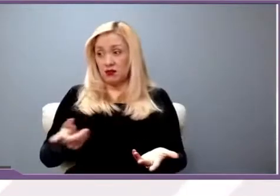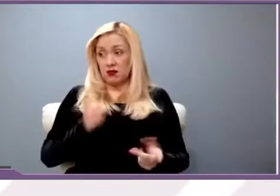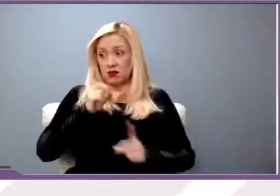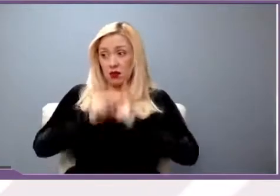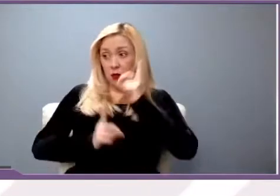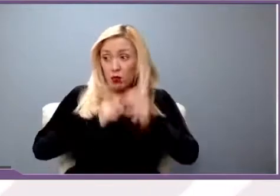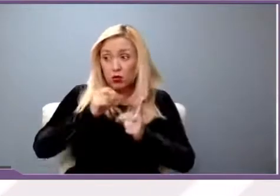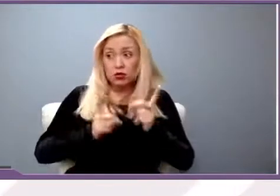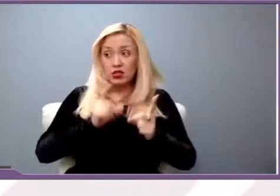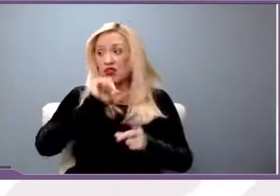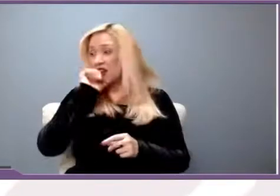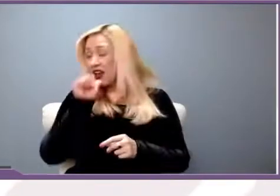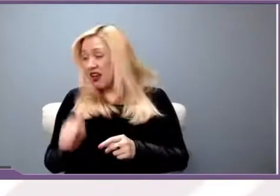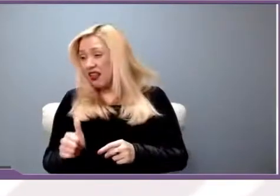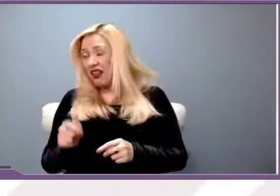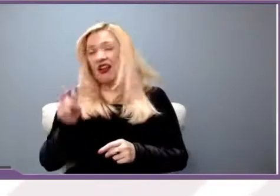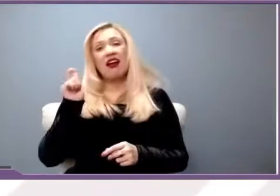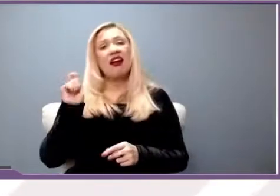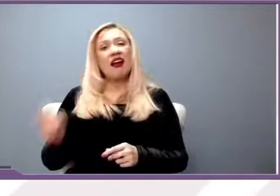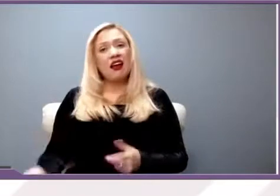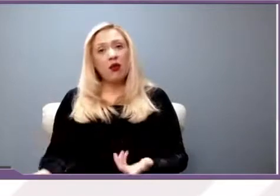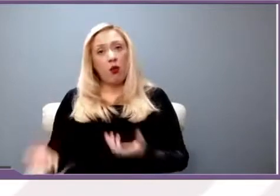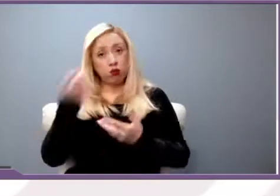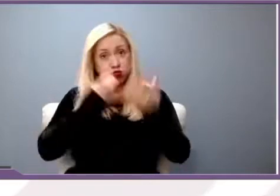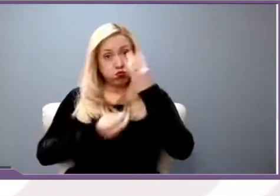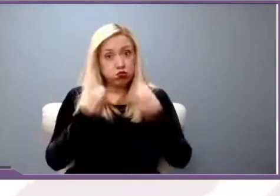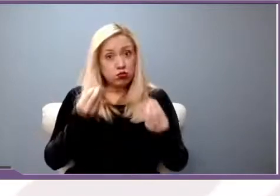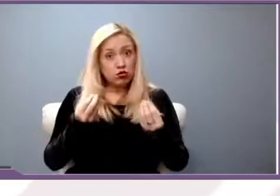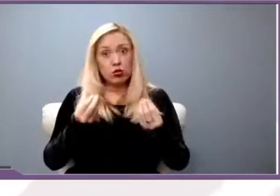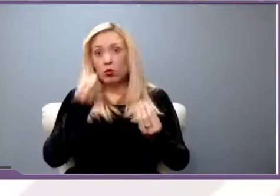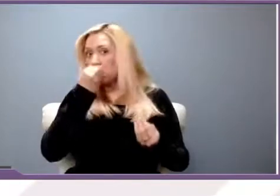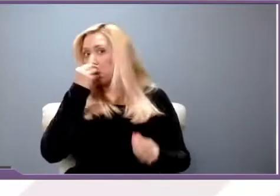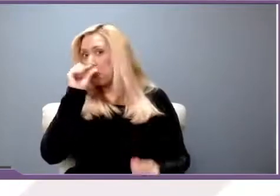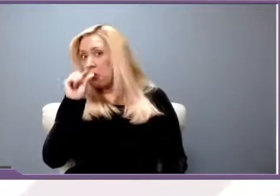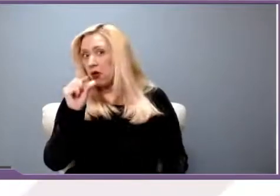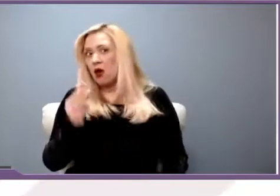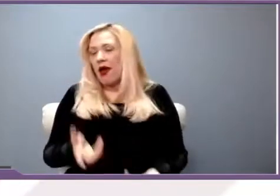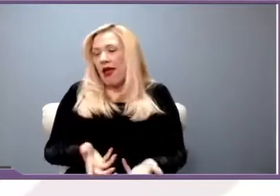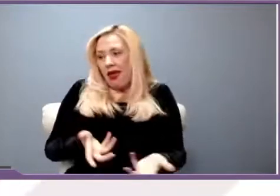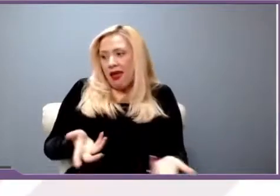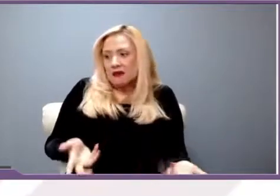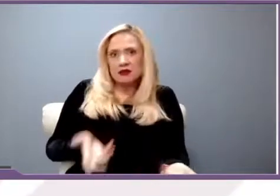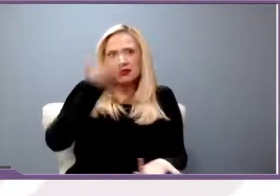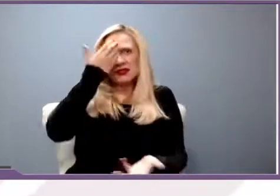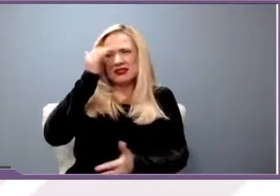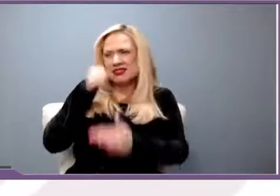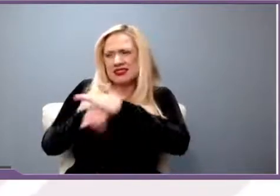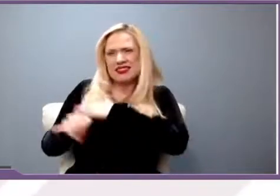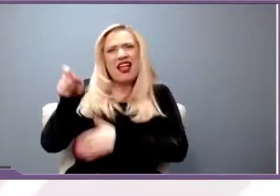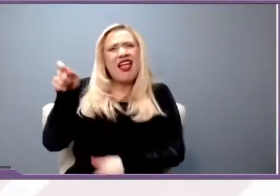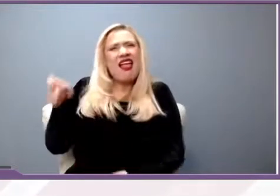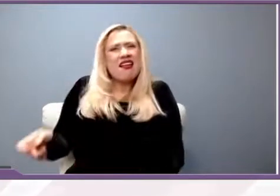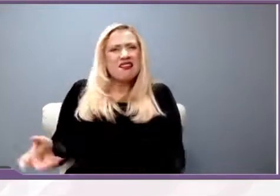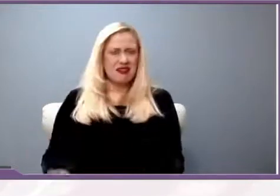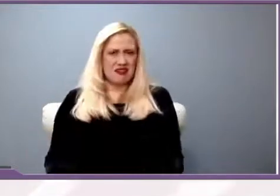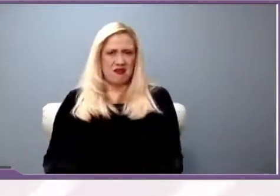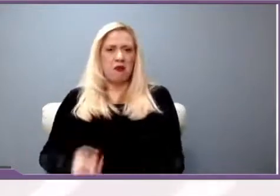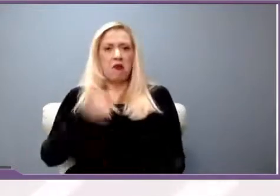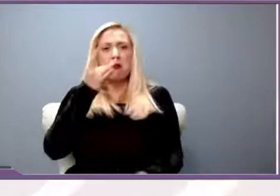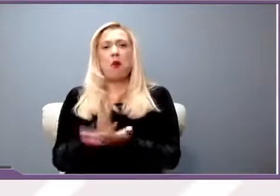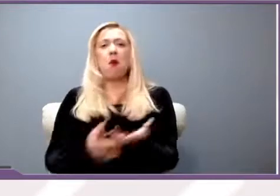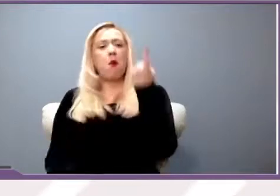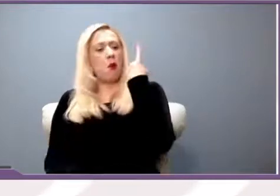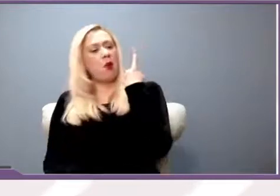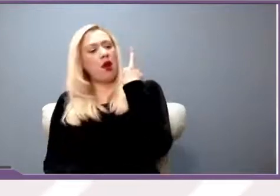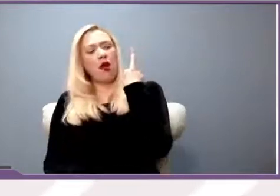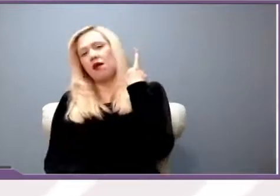física o no, o si en realidad comen mucho o no comen mucho. O sea, es decir, conocer más esa parte, porque solo conocemos una, pero